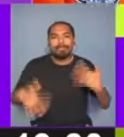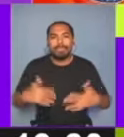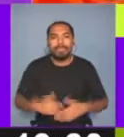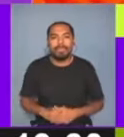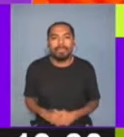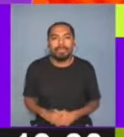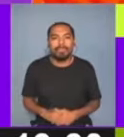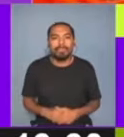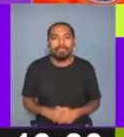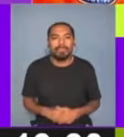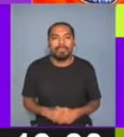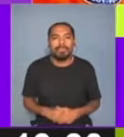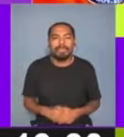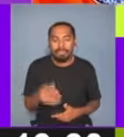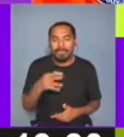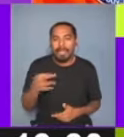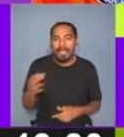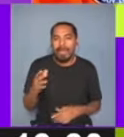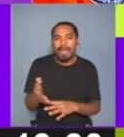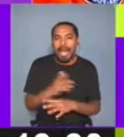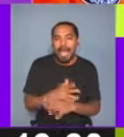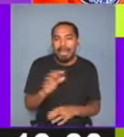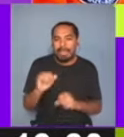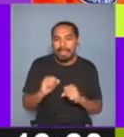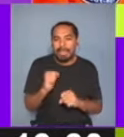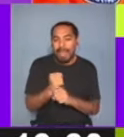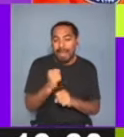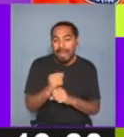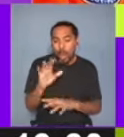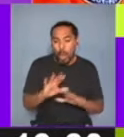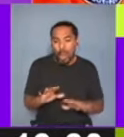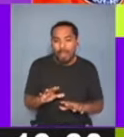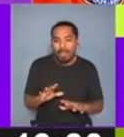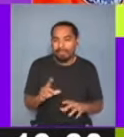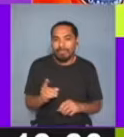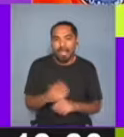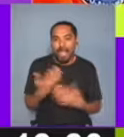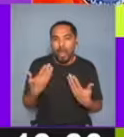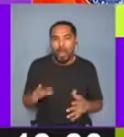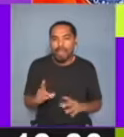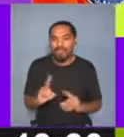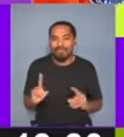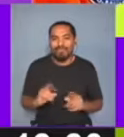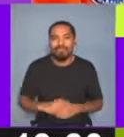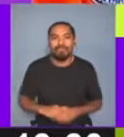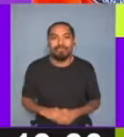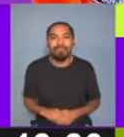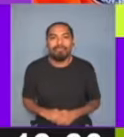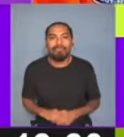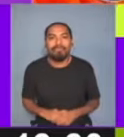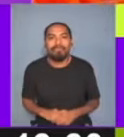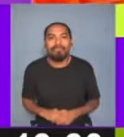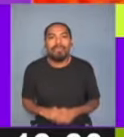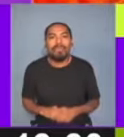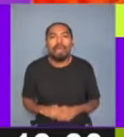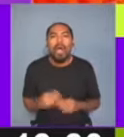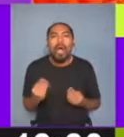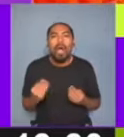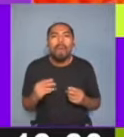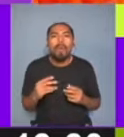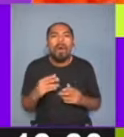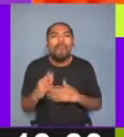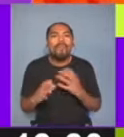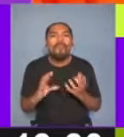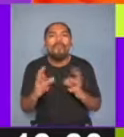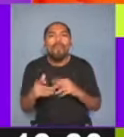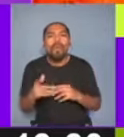aguante y el tema también cómo van a continuar los trabajos ahora por la tarde y también para poder avisar eh Cómo qué es lo que se viene